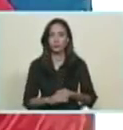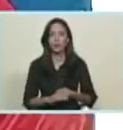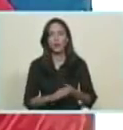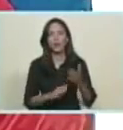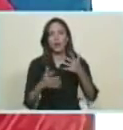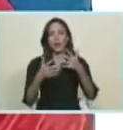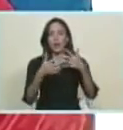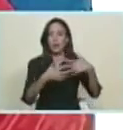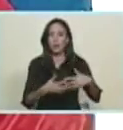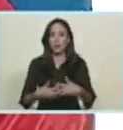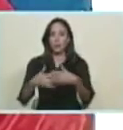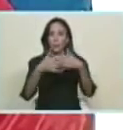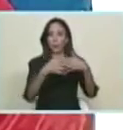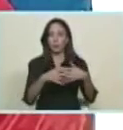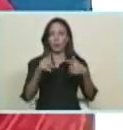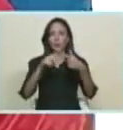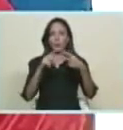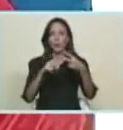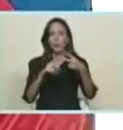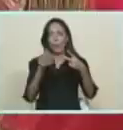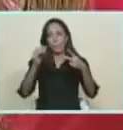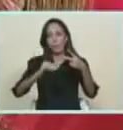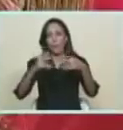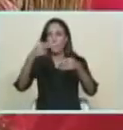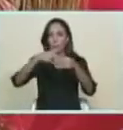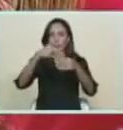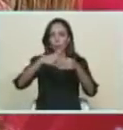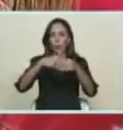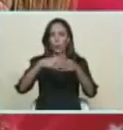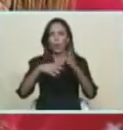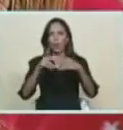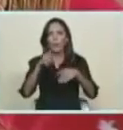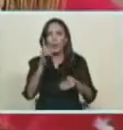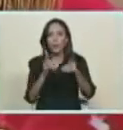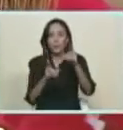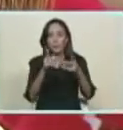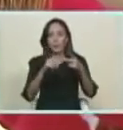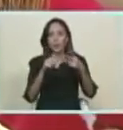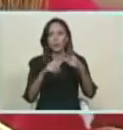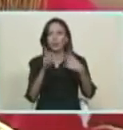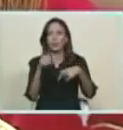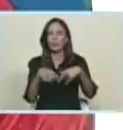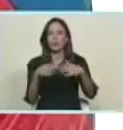rentista petrolero dependiente y atrasado.